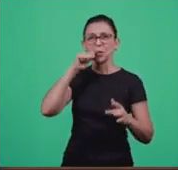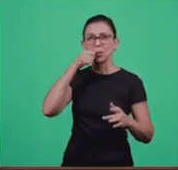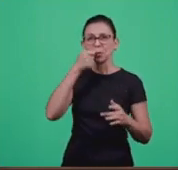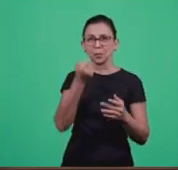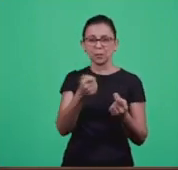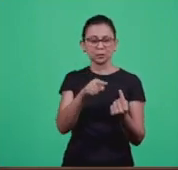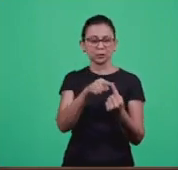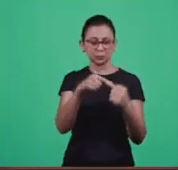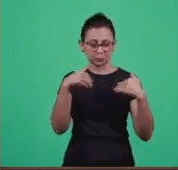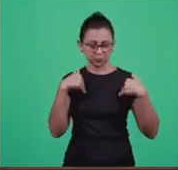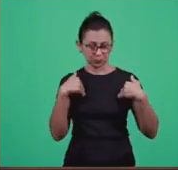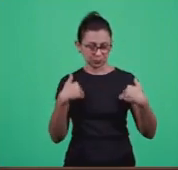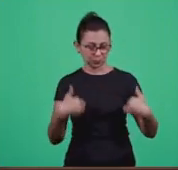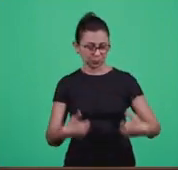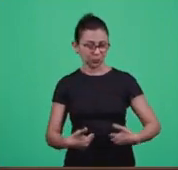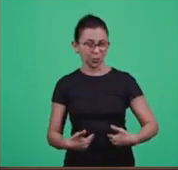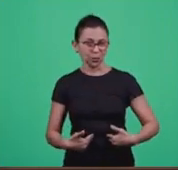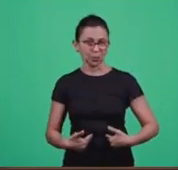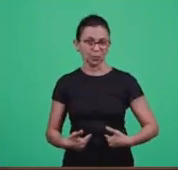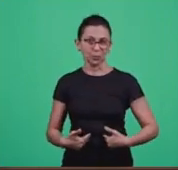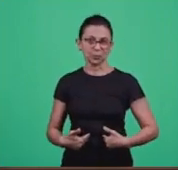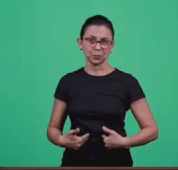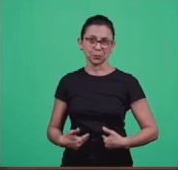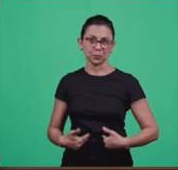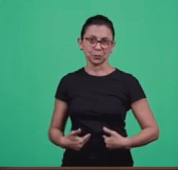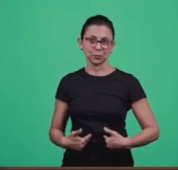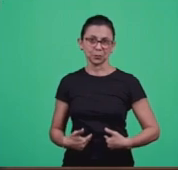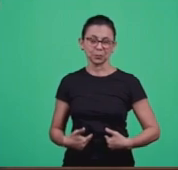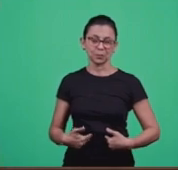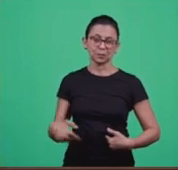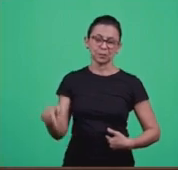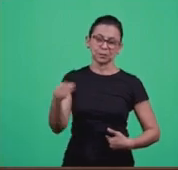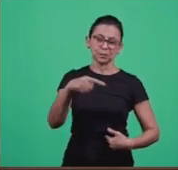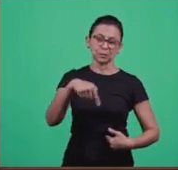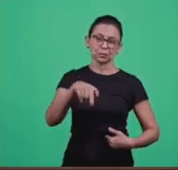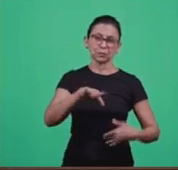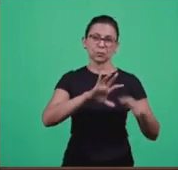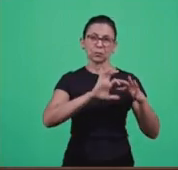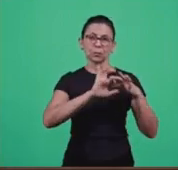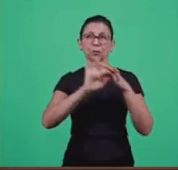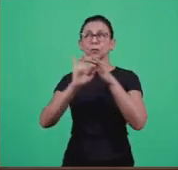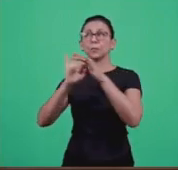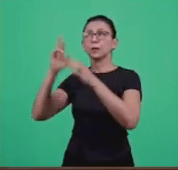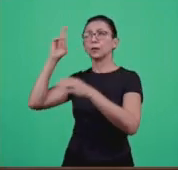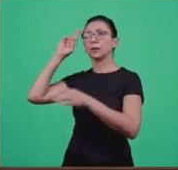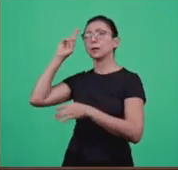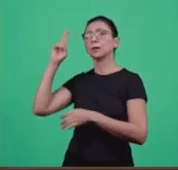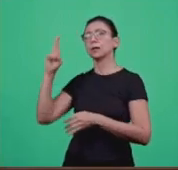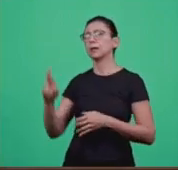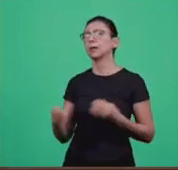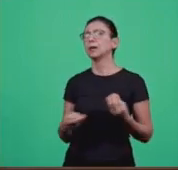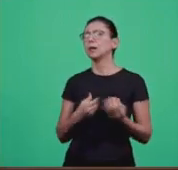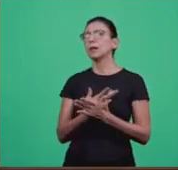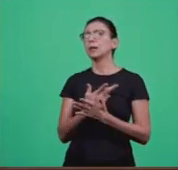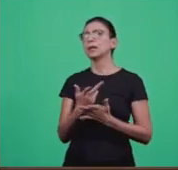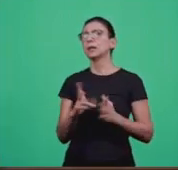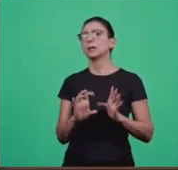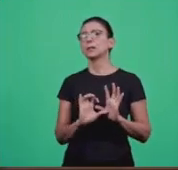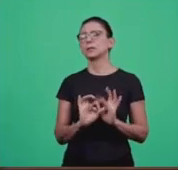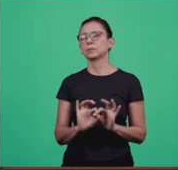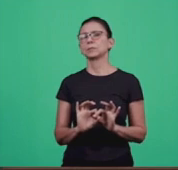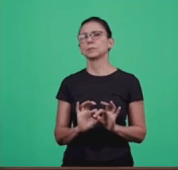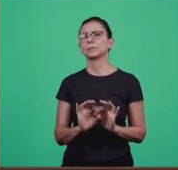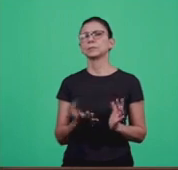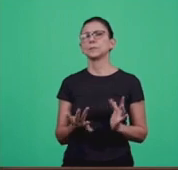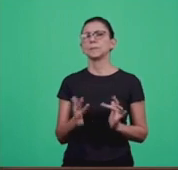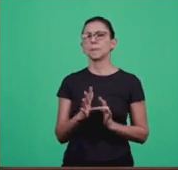en ellos. ¿Y cuál era el propósito de eso? Era para que el hombre tenga comunión con el Señor. ¿Y cómo es esa